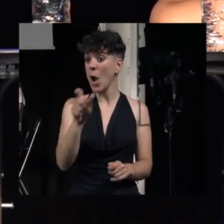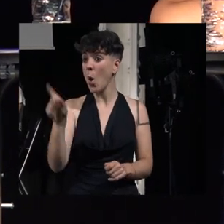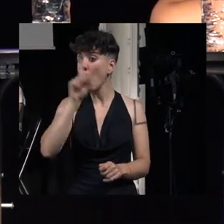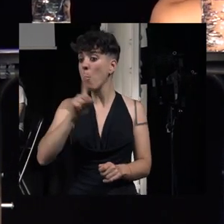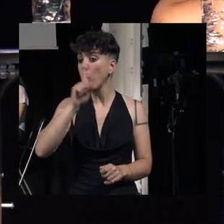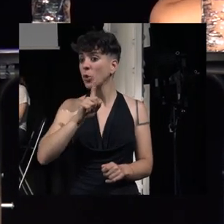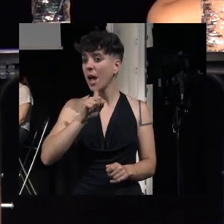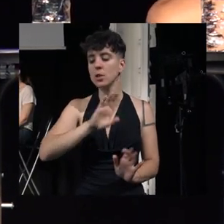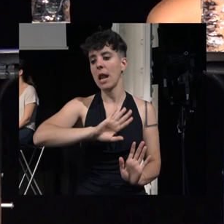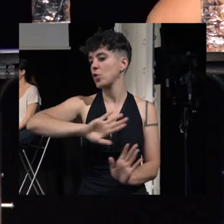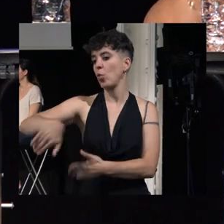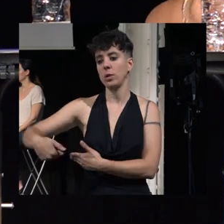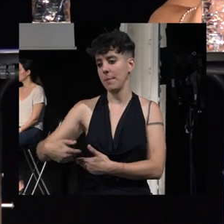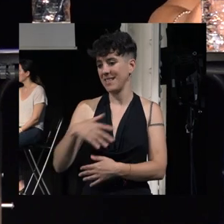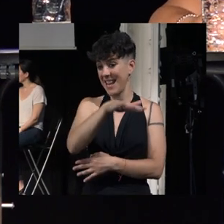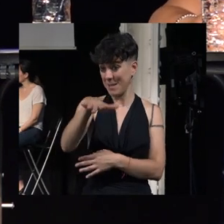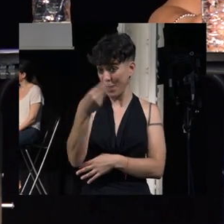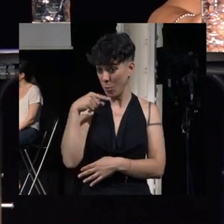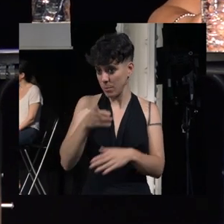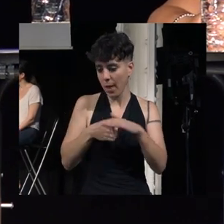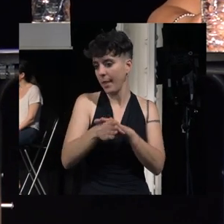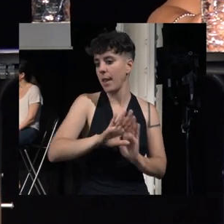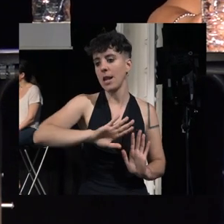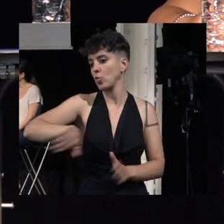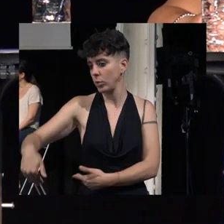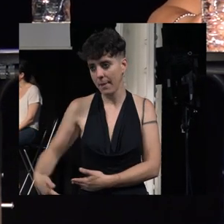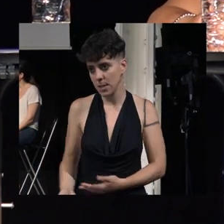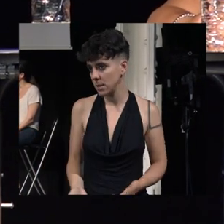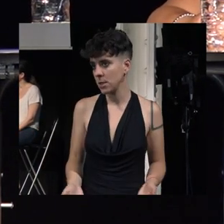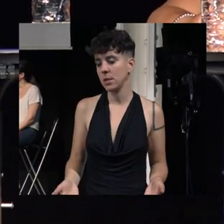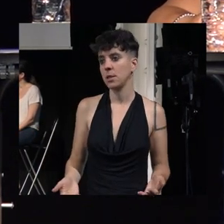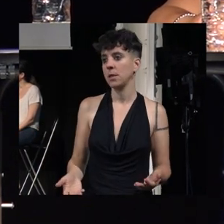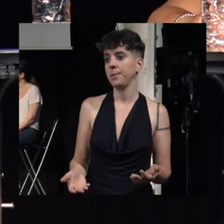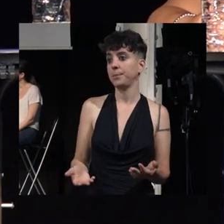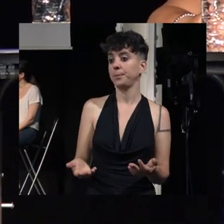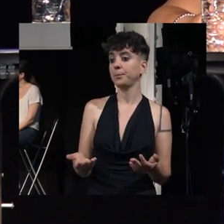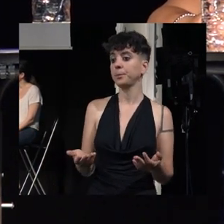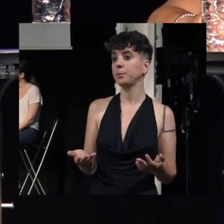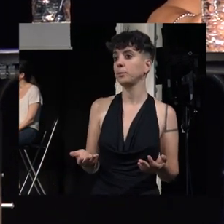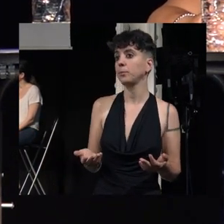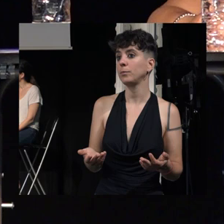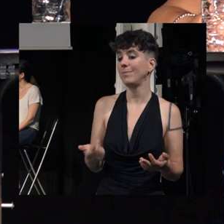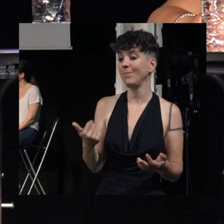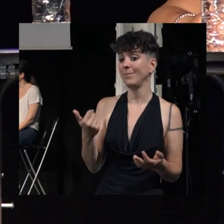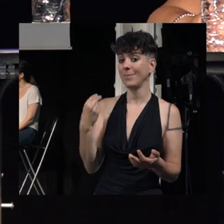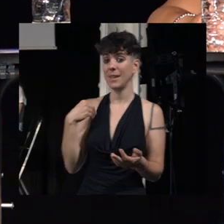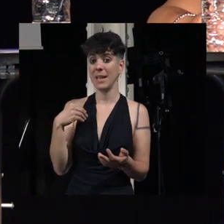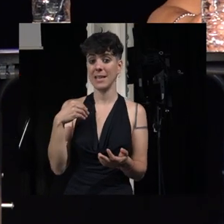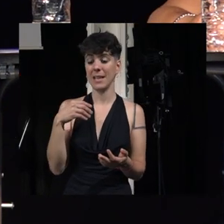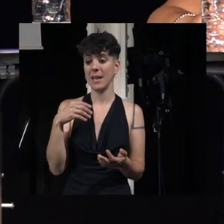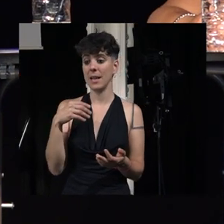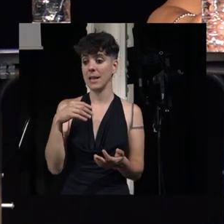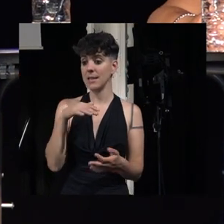acceder a ese espacio, ¿no? A ese espacio donde puedan ejercer